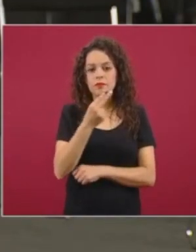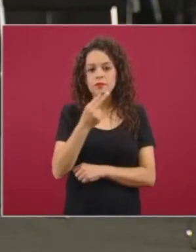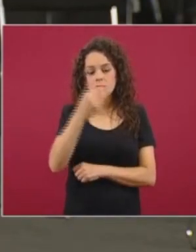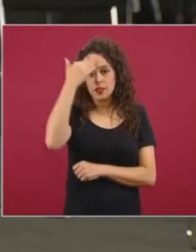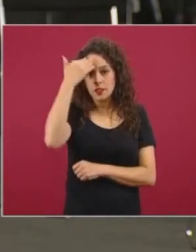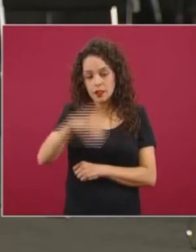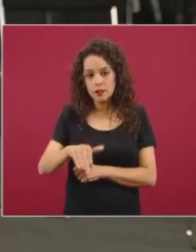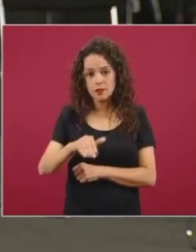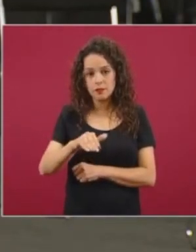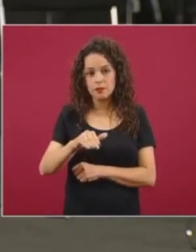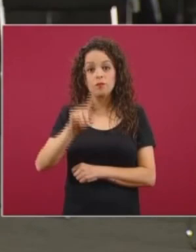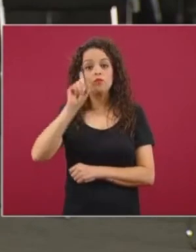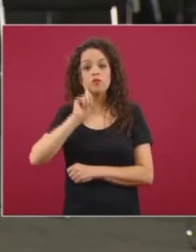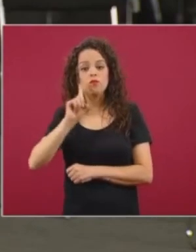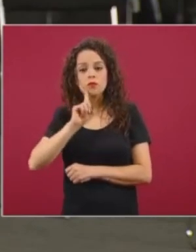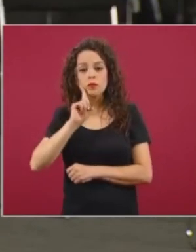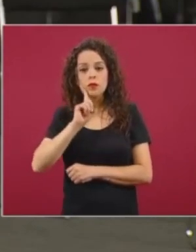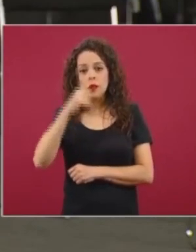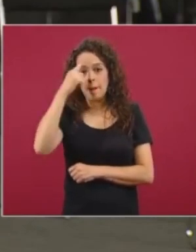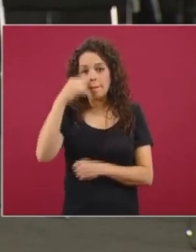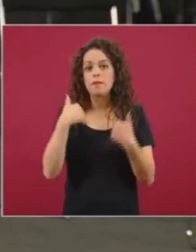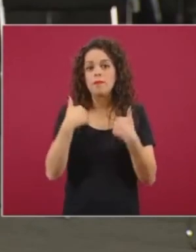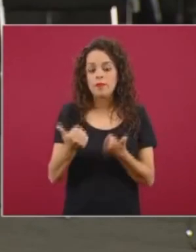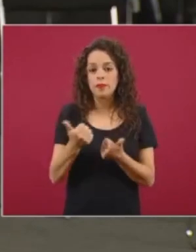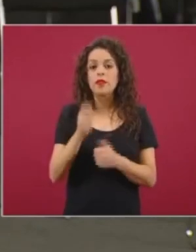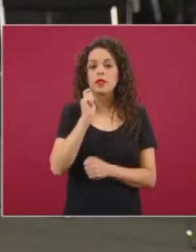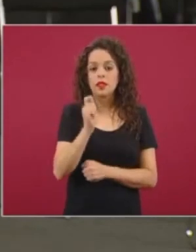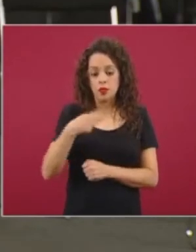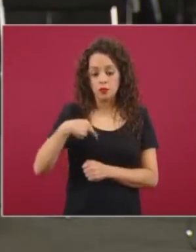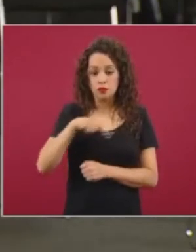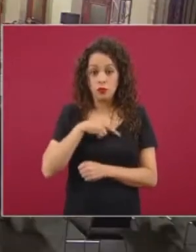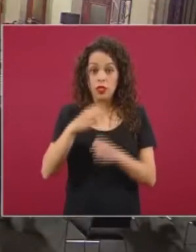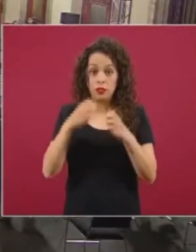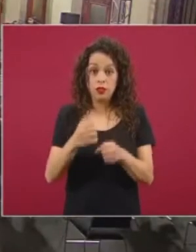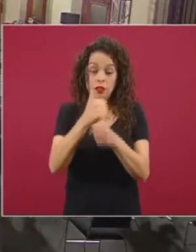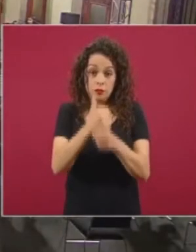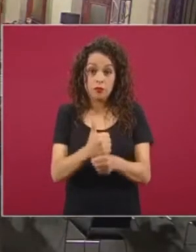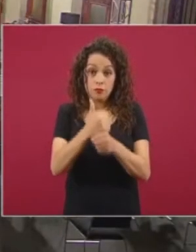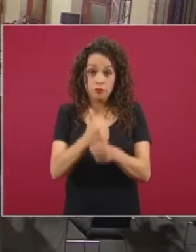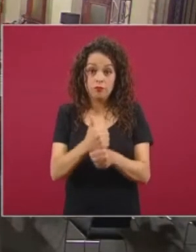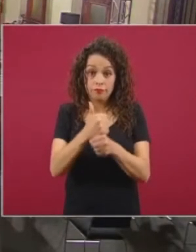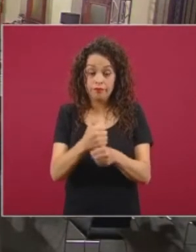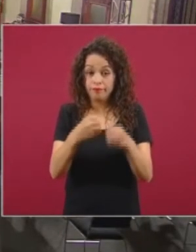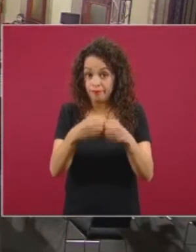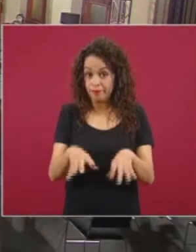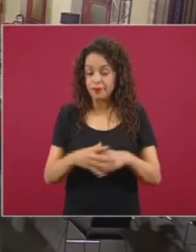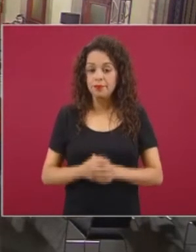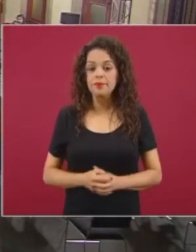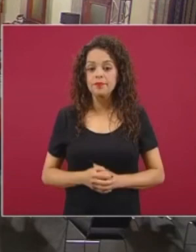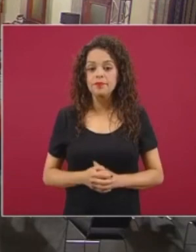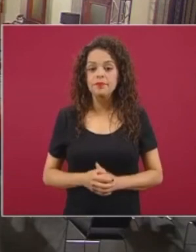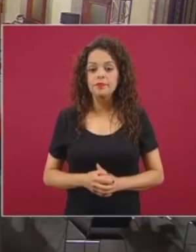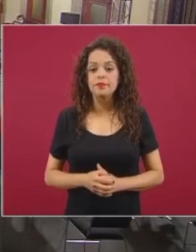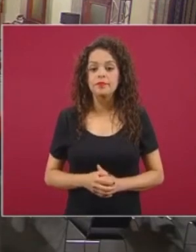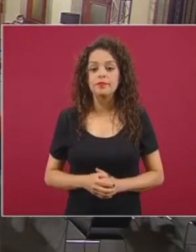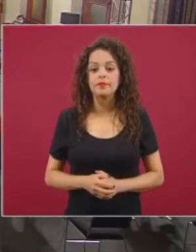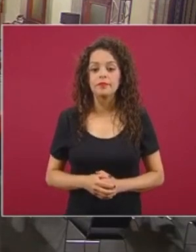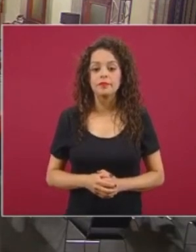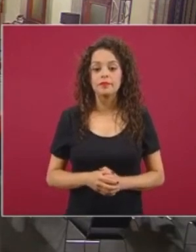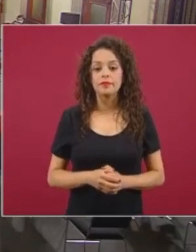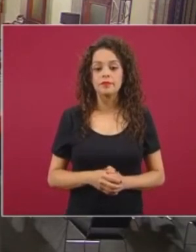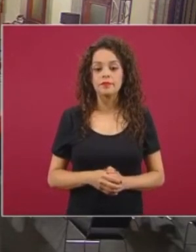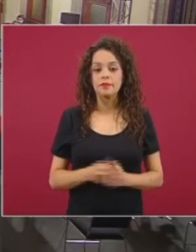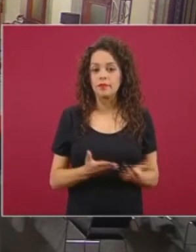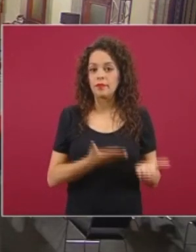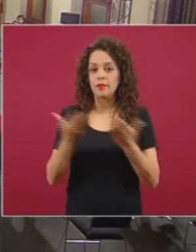para saber que estamos siendo violentadas? Gracias, buenas noches a todos. Muy bien. Le paso la palabra a la doctora